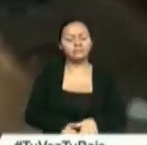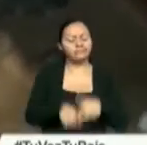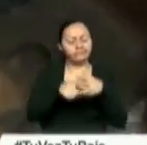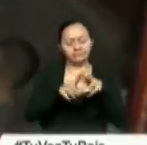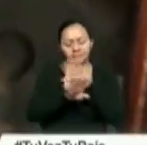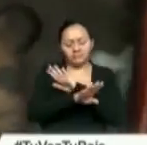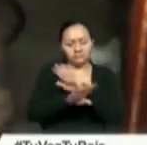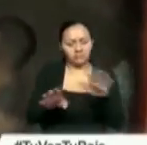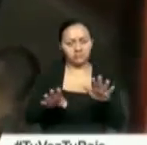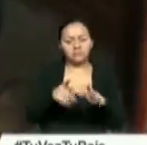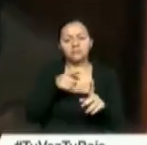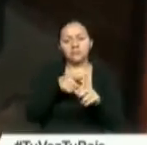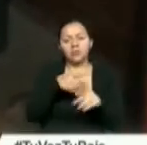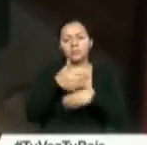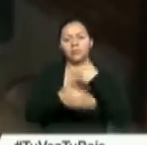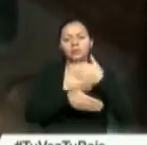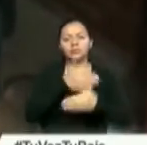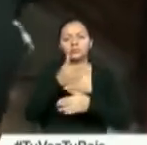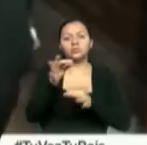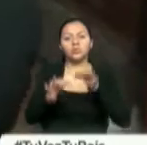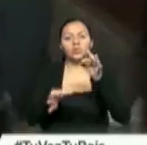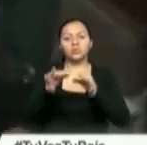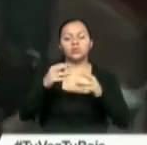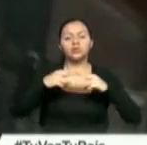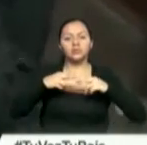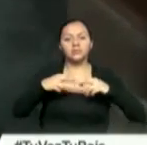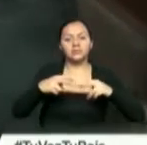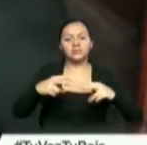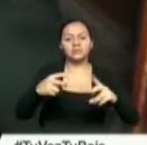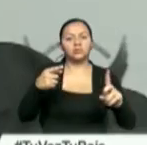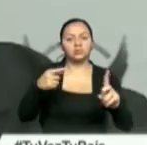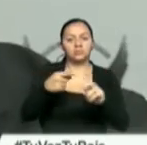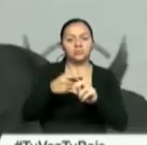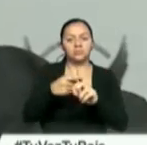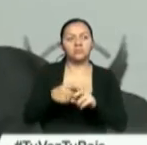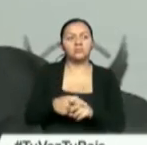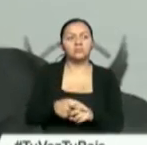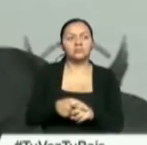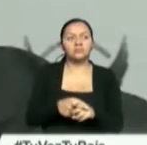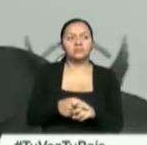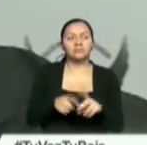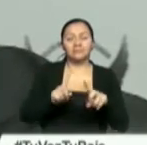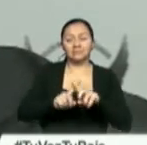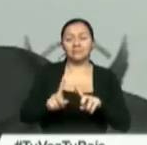fiscal para iniciar el proceso judicial investigativo correspondiente en ba2